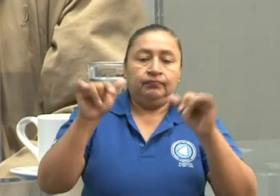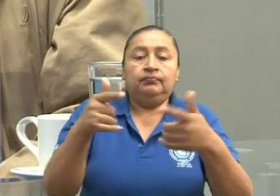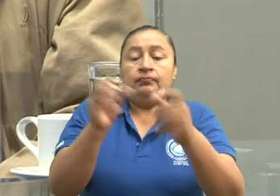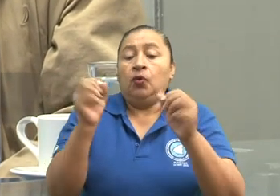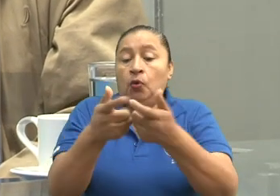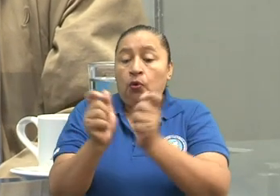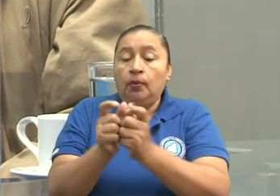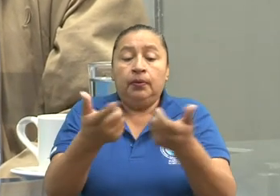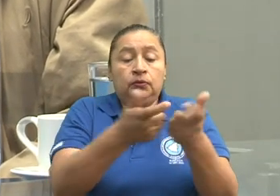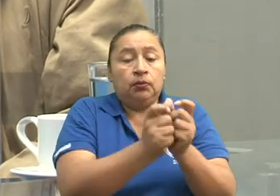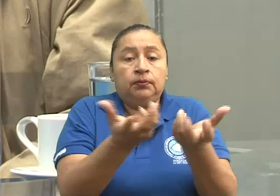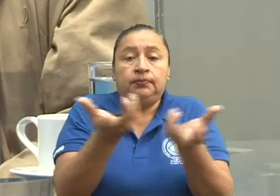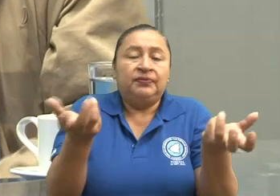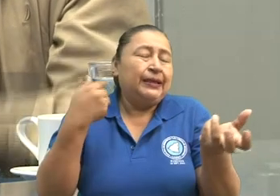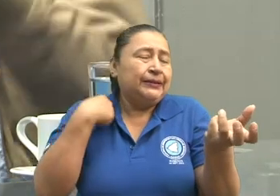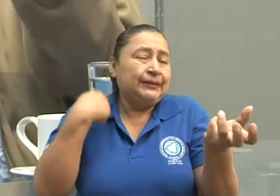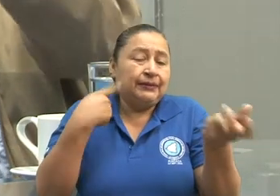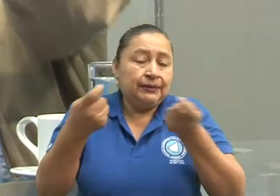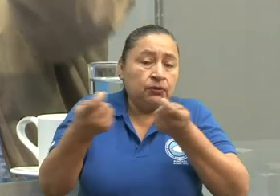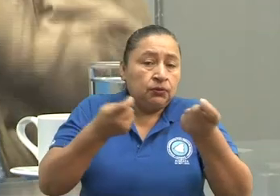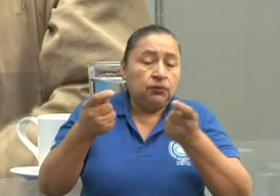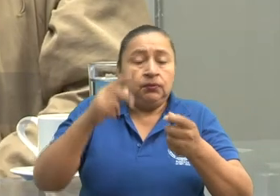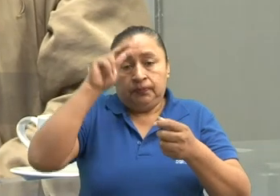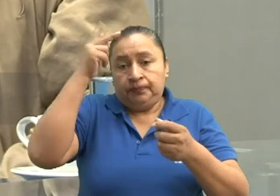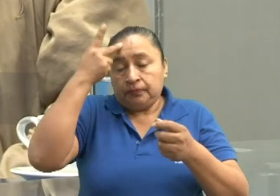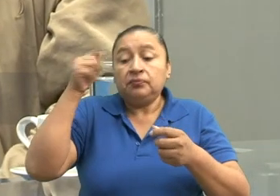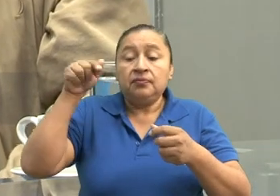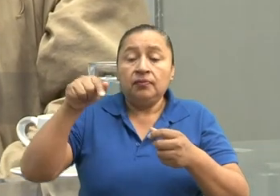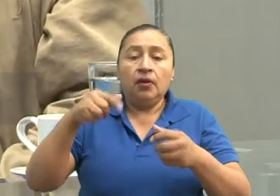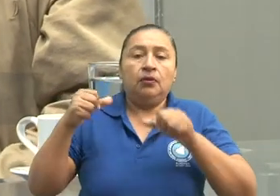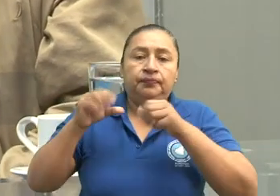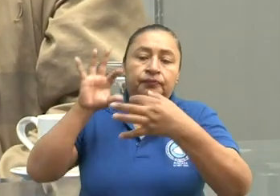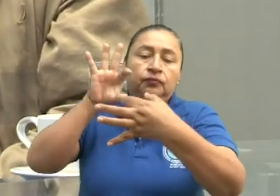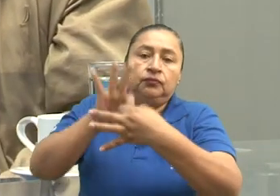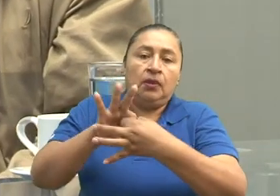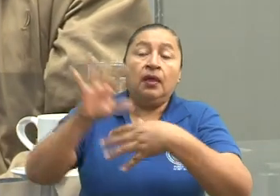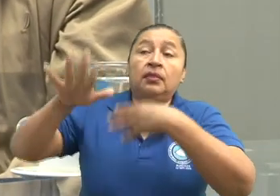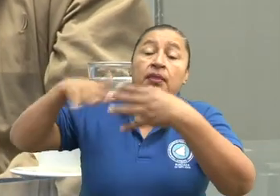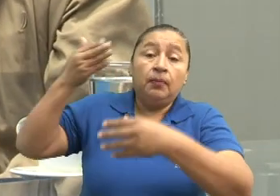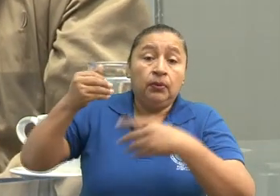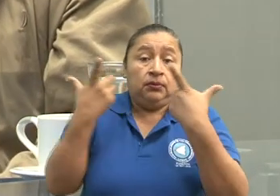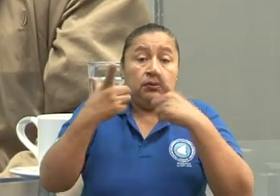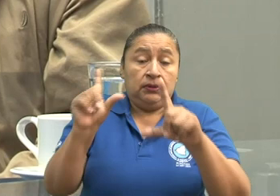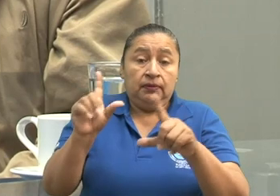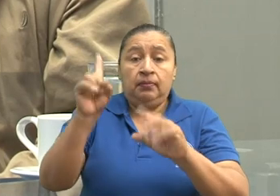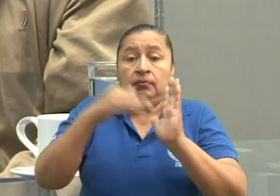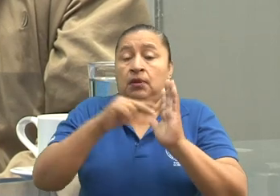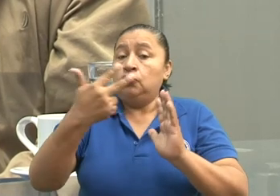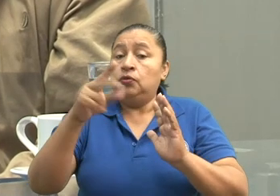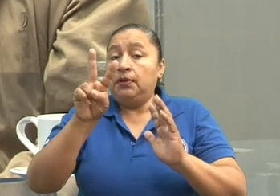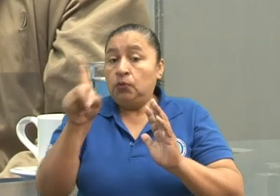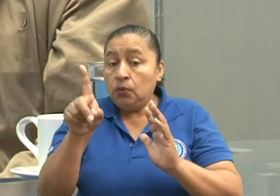que tuvieron el control político. Son los continuadores de la colonia los que quedaron gobernando después de la independencia. Entonces,